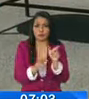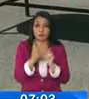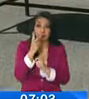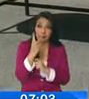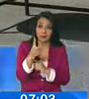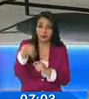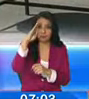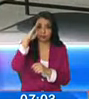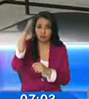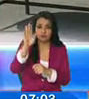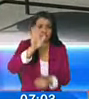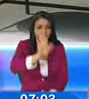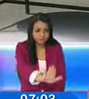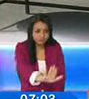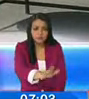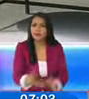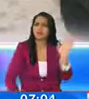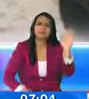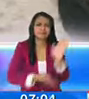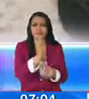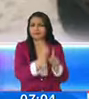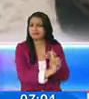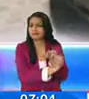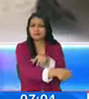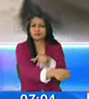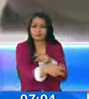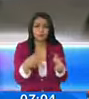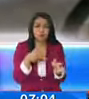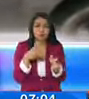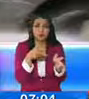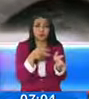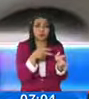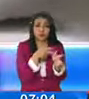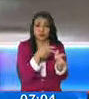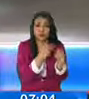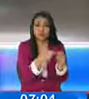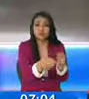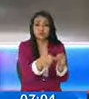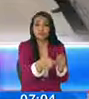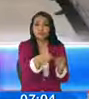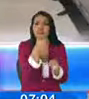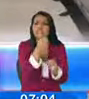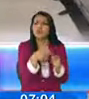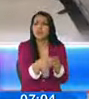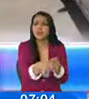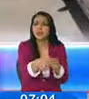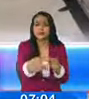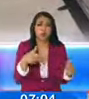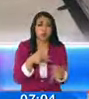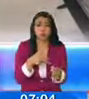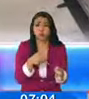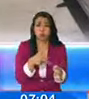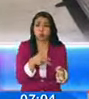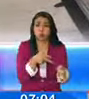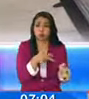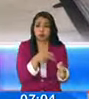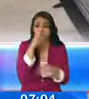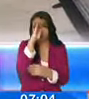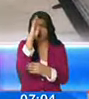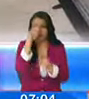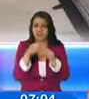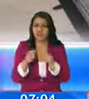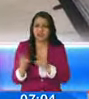sin obedecer la orden de alto policía. Por cerca de 10 cuadras lograron burlar a los uniformados. A la persecución se sumaron policías de